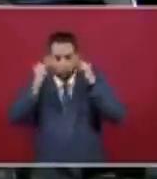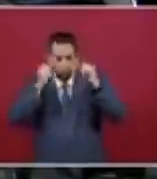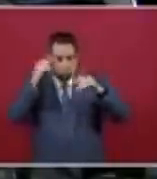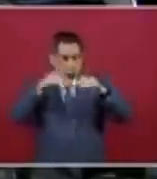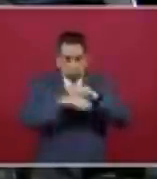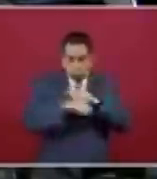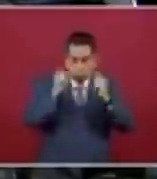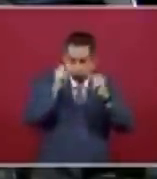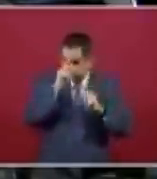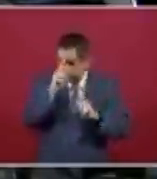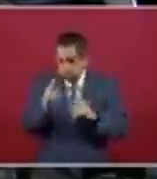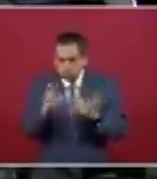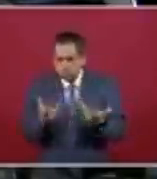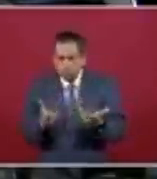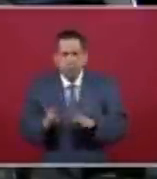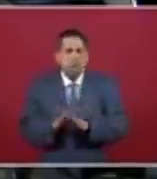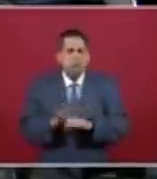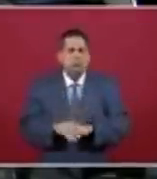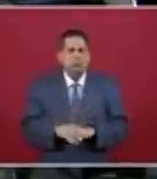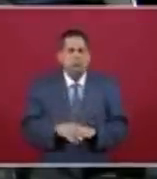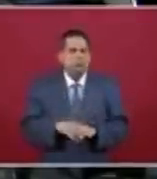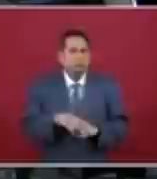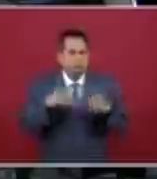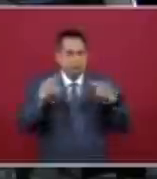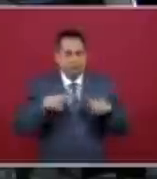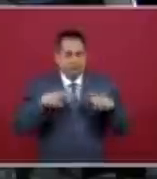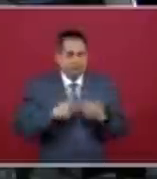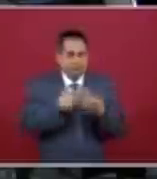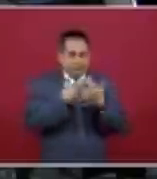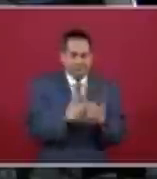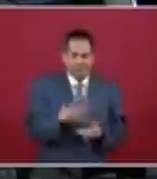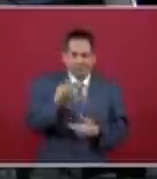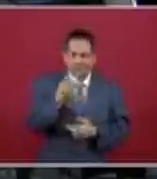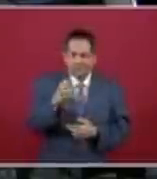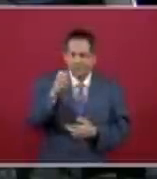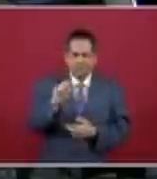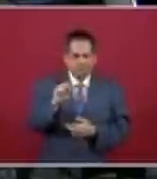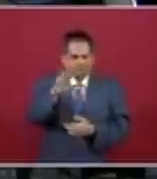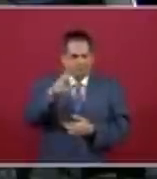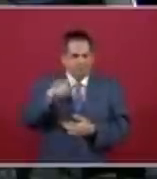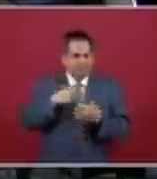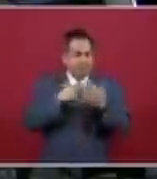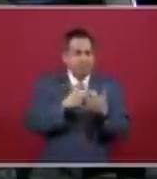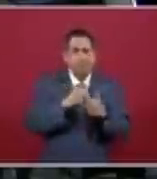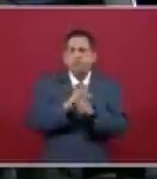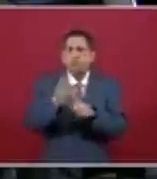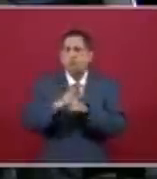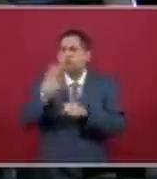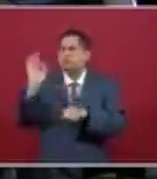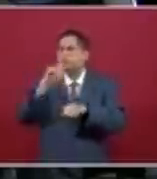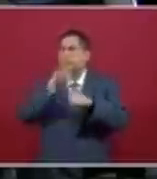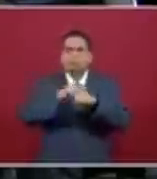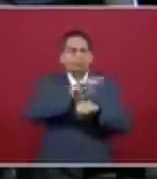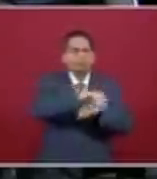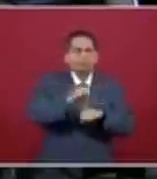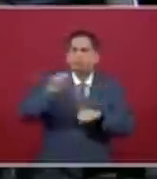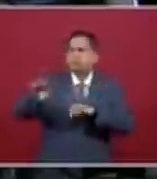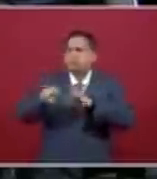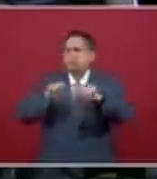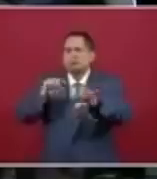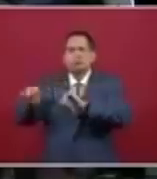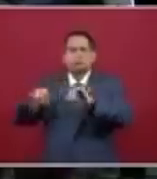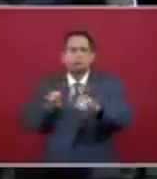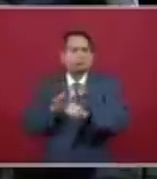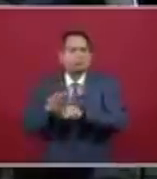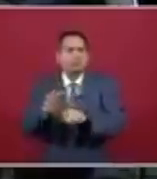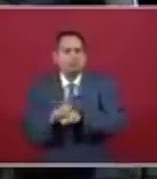esto. Saber si el restante de los presos, que son 465, ¿a qué penales federales van a ser trasladados, entendiendo